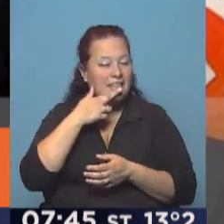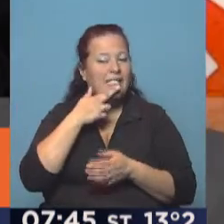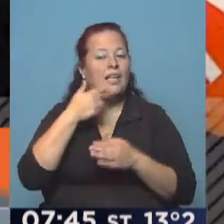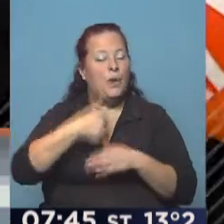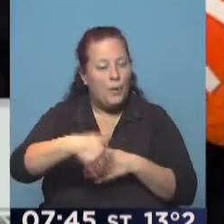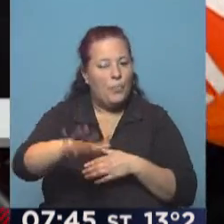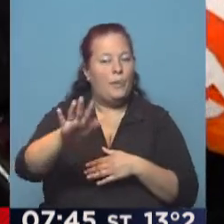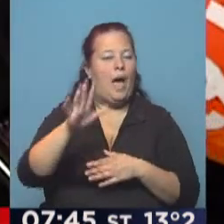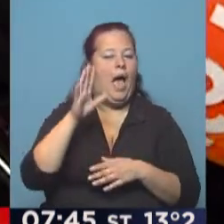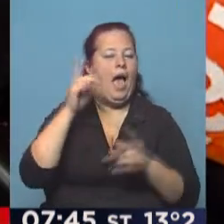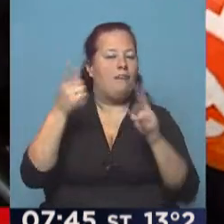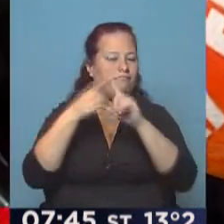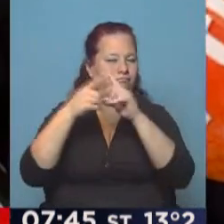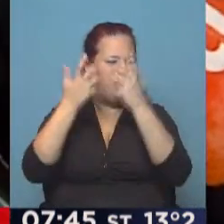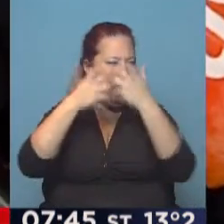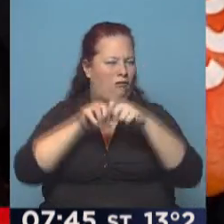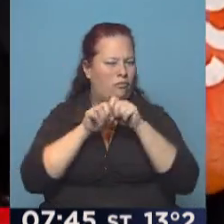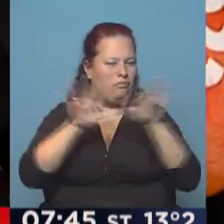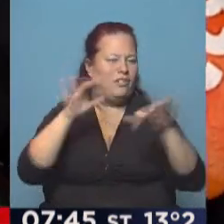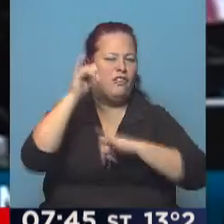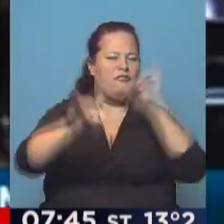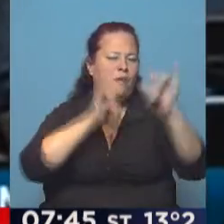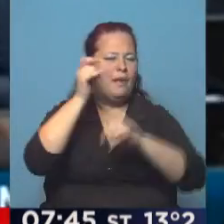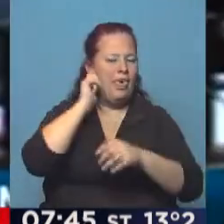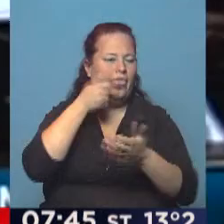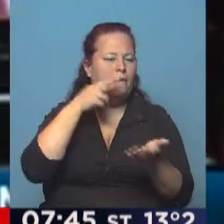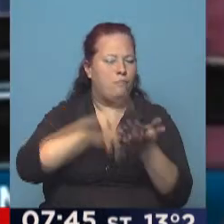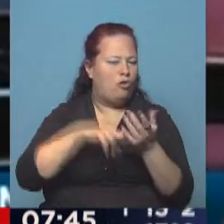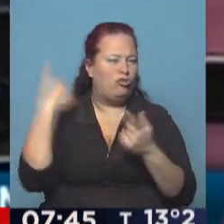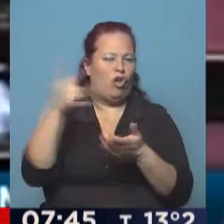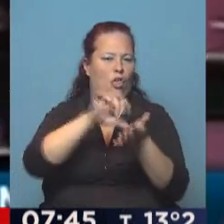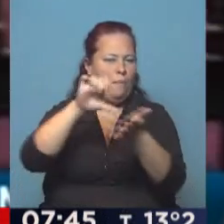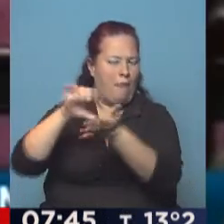comienza la interconexión automática de información impositiva